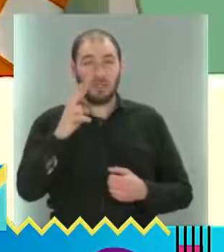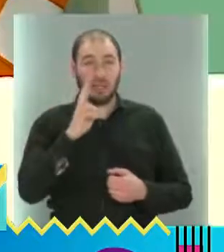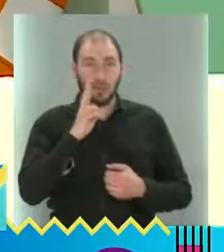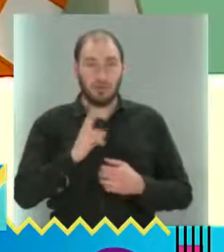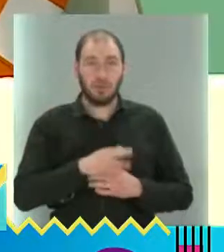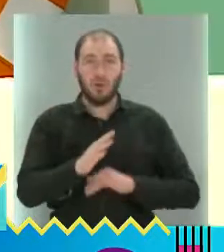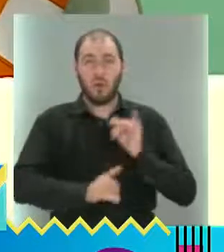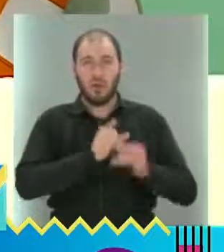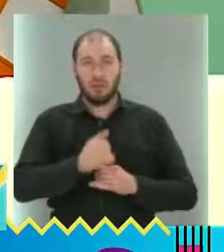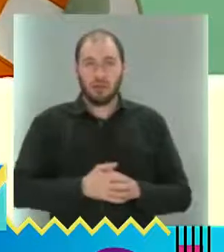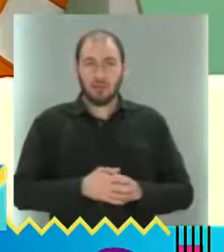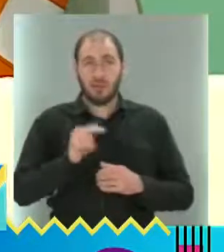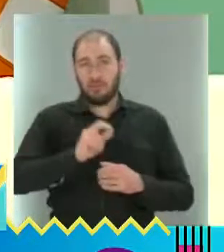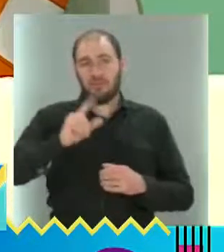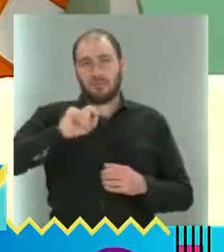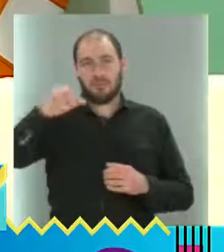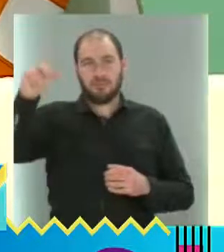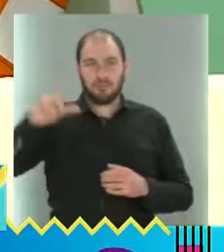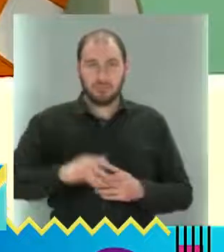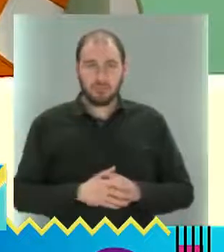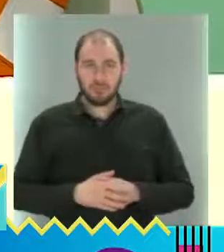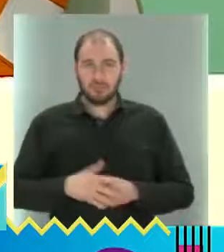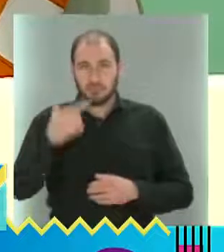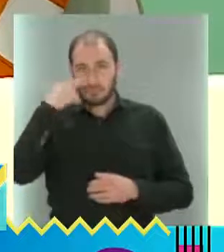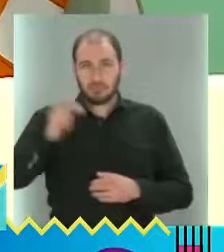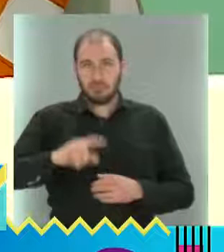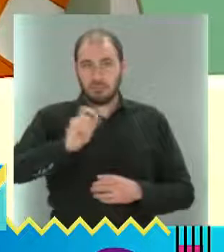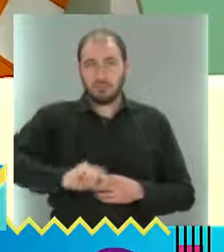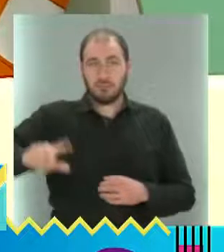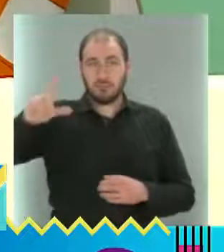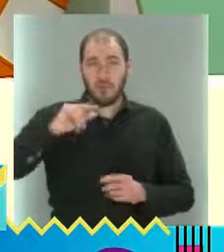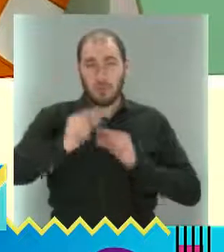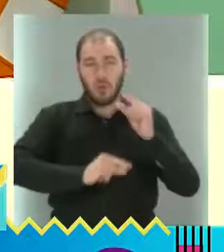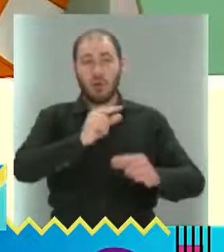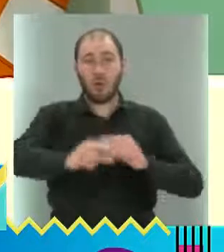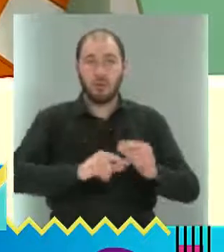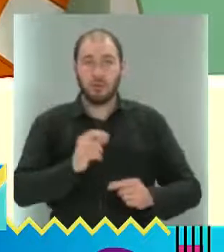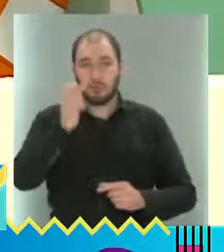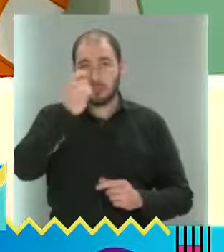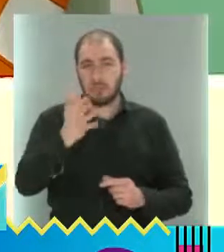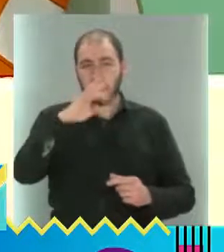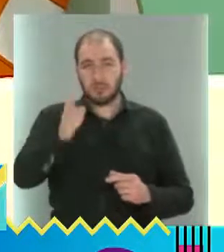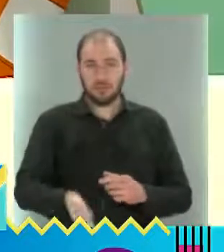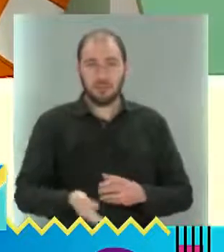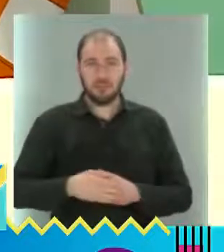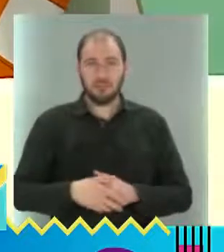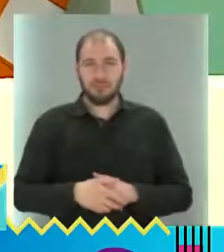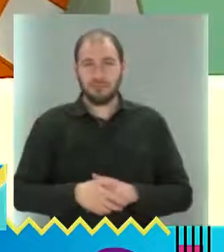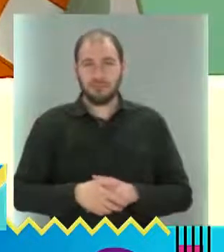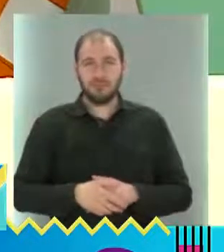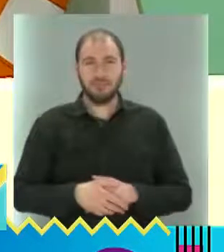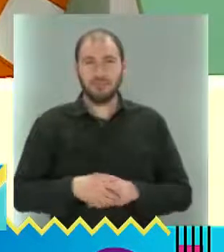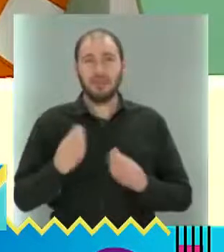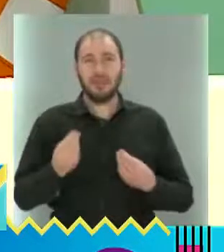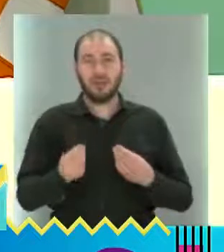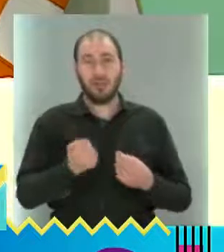que dicen que va a seguir aumentando el combustible escalonado en un 25%. ¿Cómo se